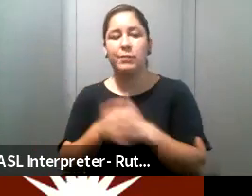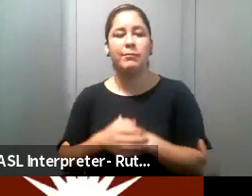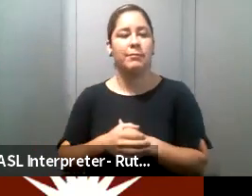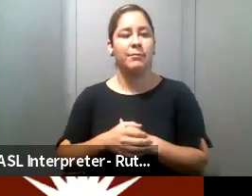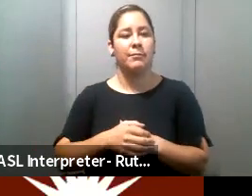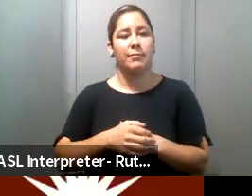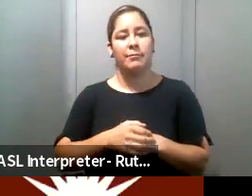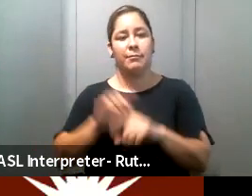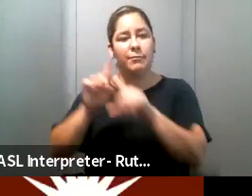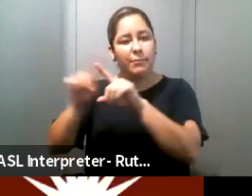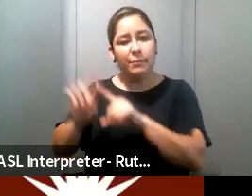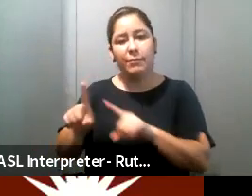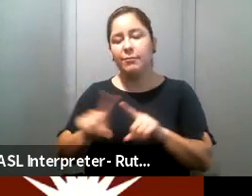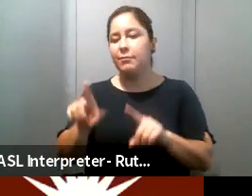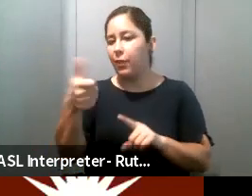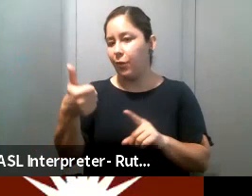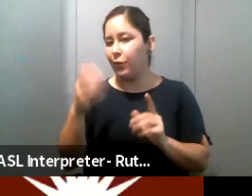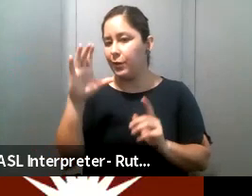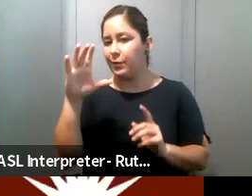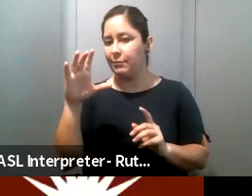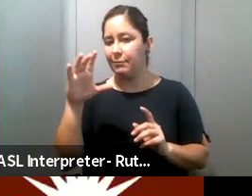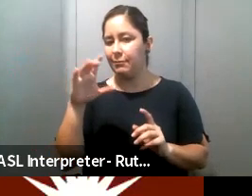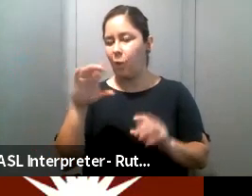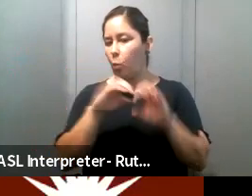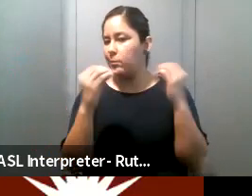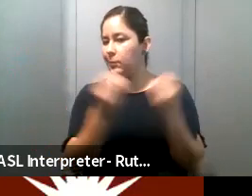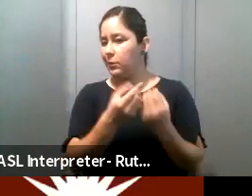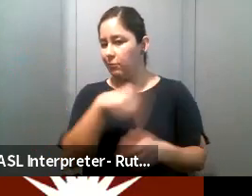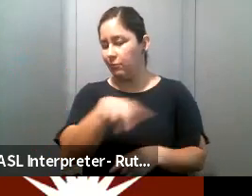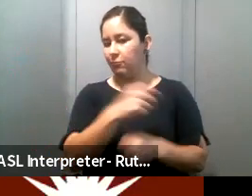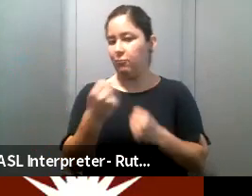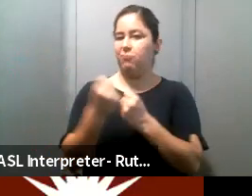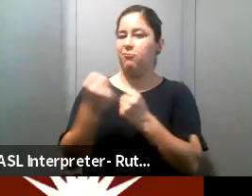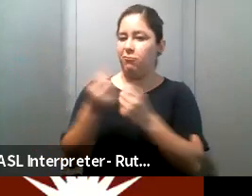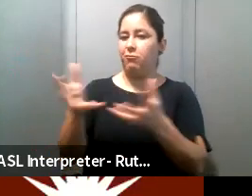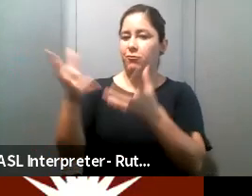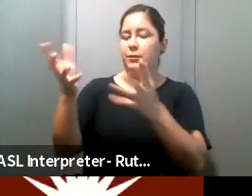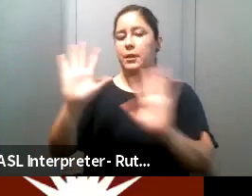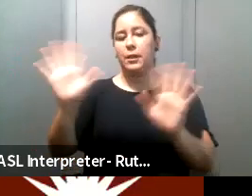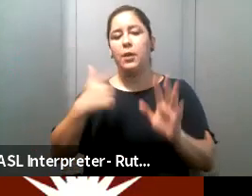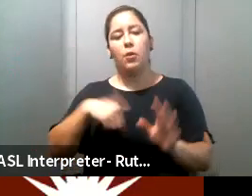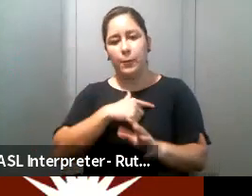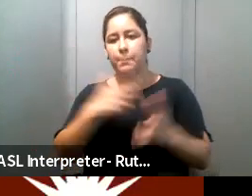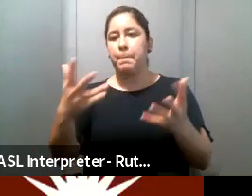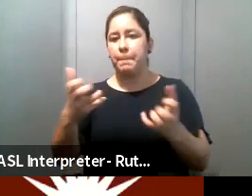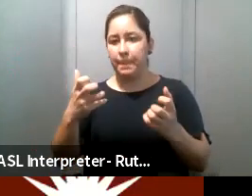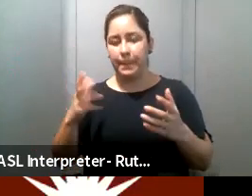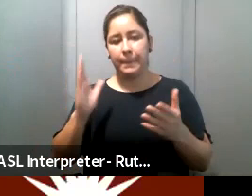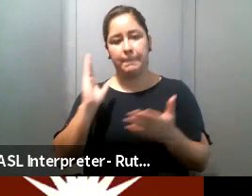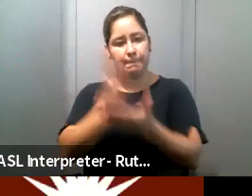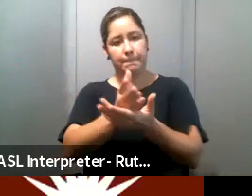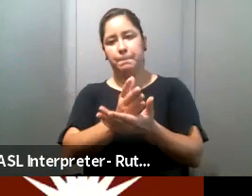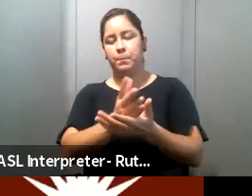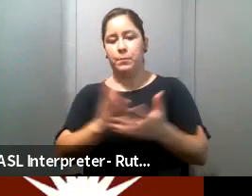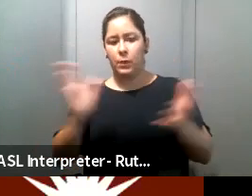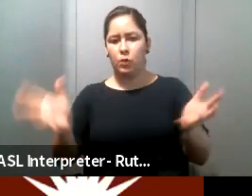contratos con otras entidades. Entonces también dar prioridad a invertir para acelerar la reunificación